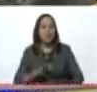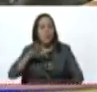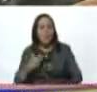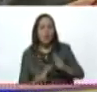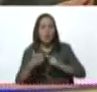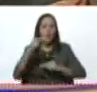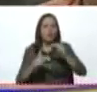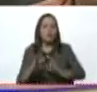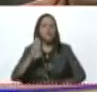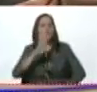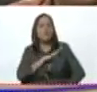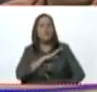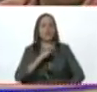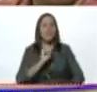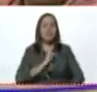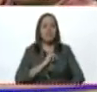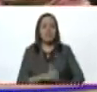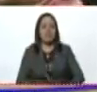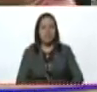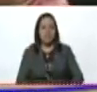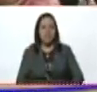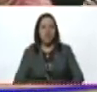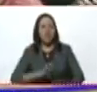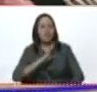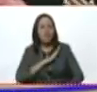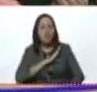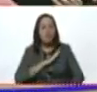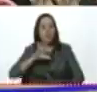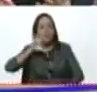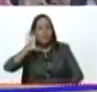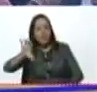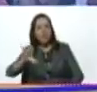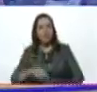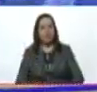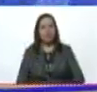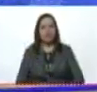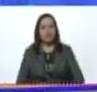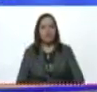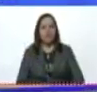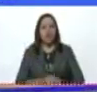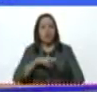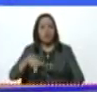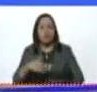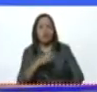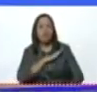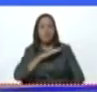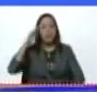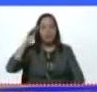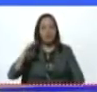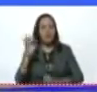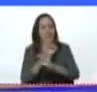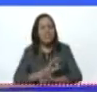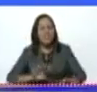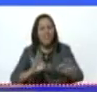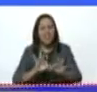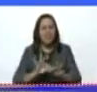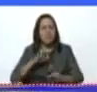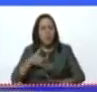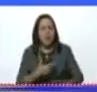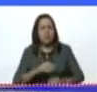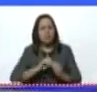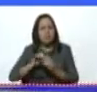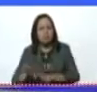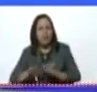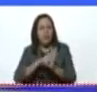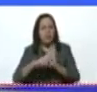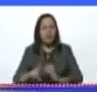propia identidad, nuestra propia patria, nuestro propio destino. Nadie nos quitará ese derecho. Este